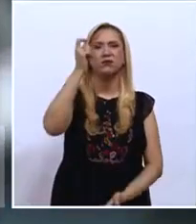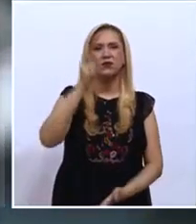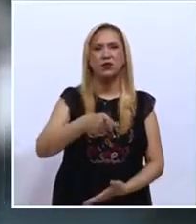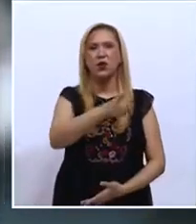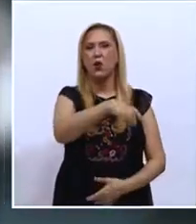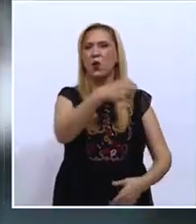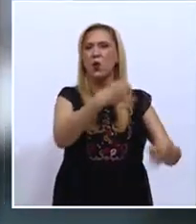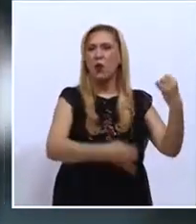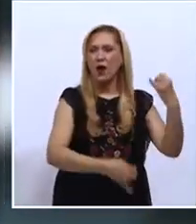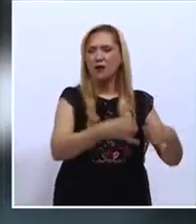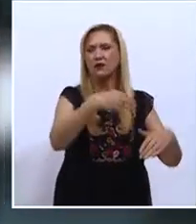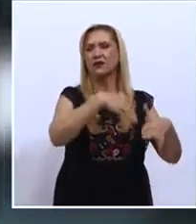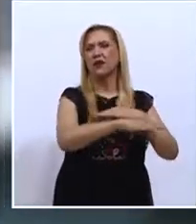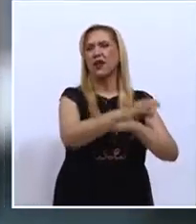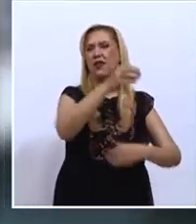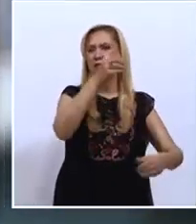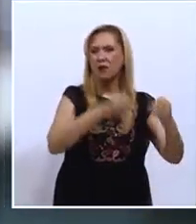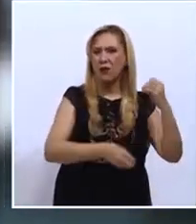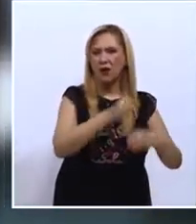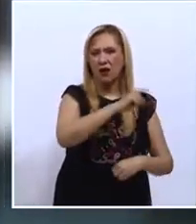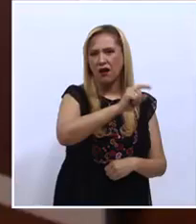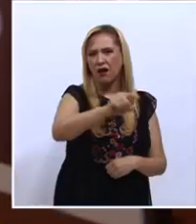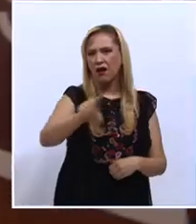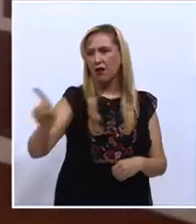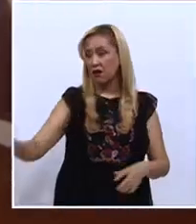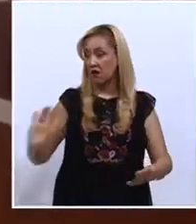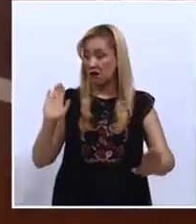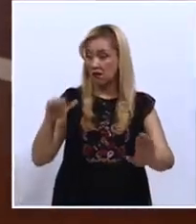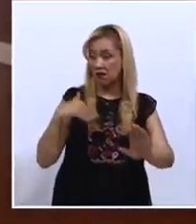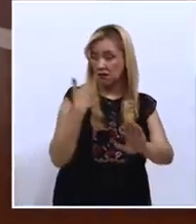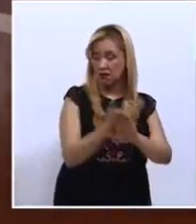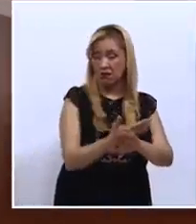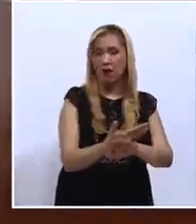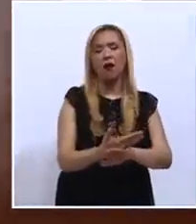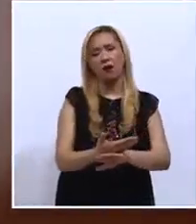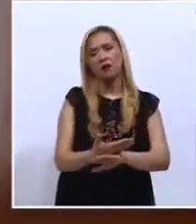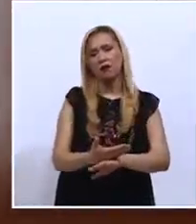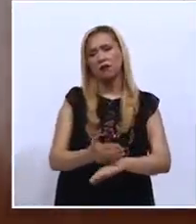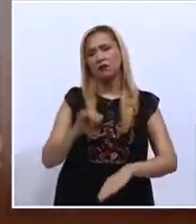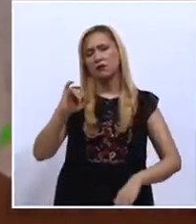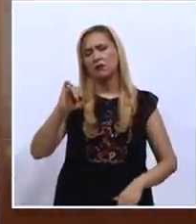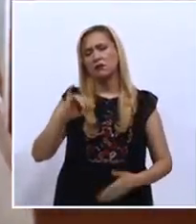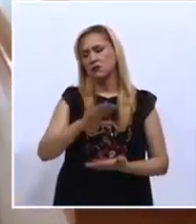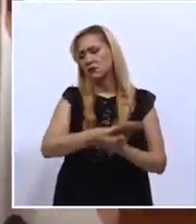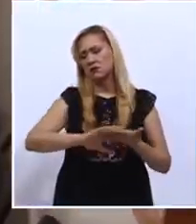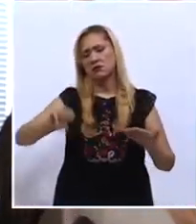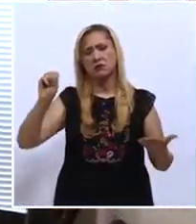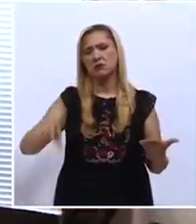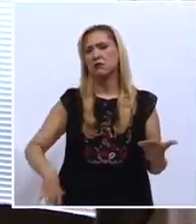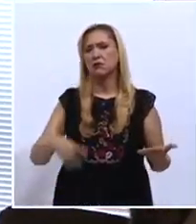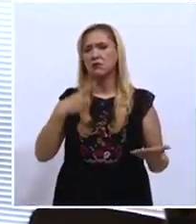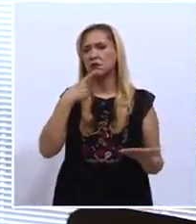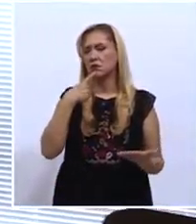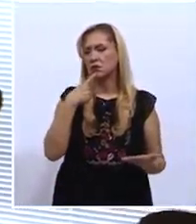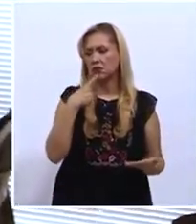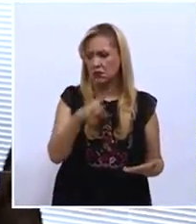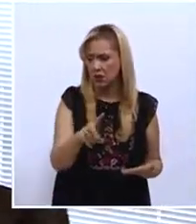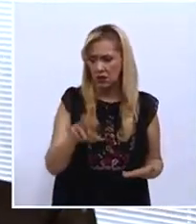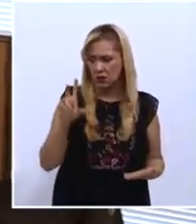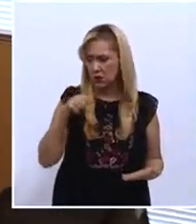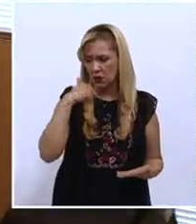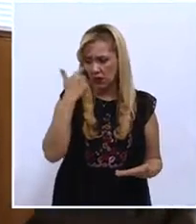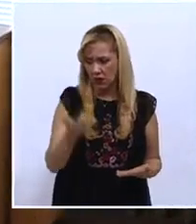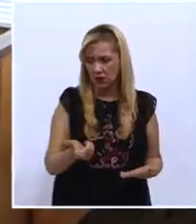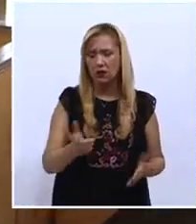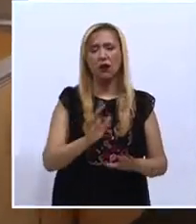de distrito o tribunales unitarios de circuito cuando desechen una demanda de amparo o bien concedan o nieguen una